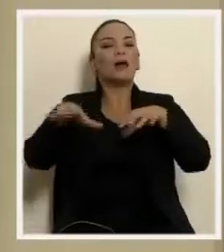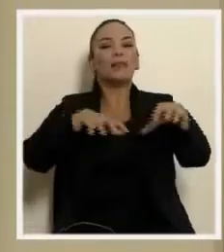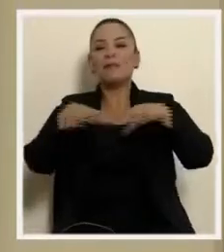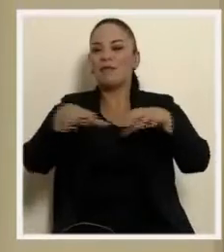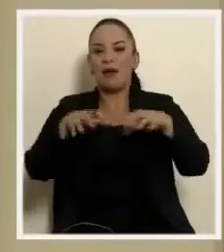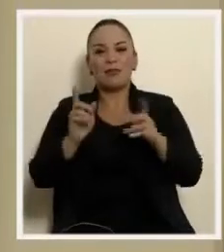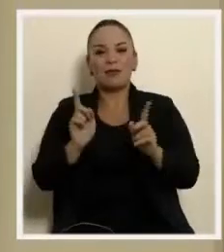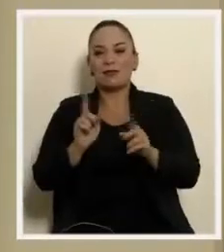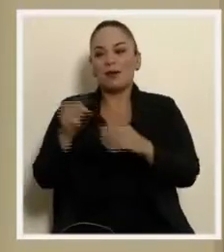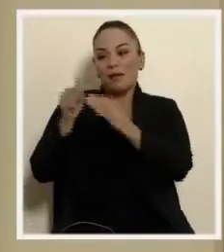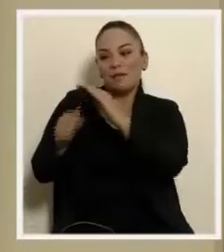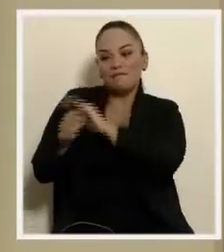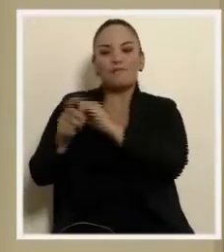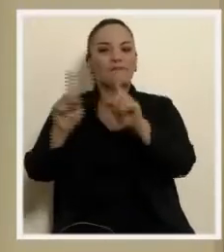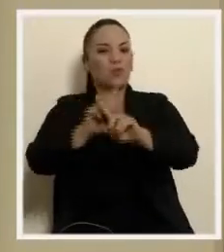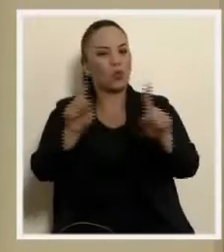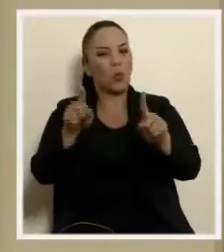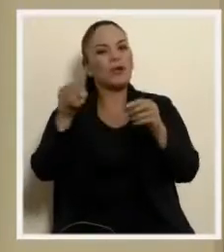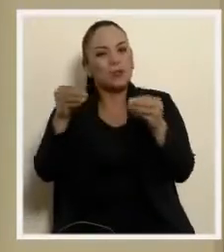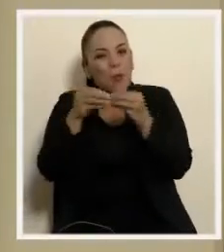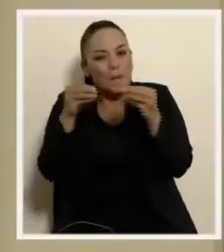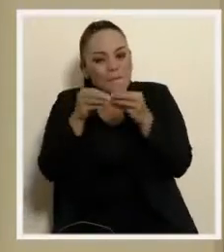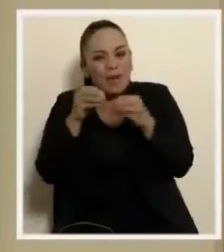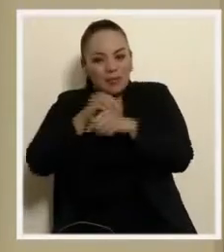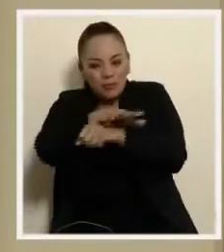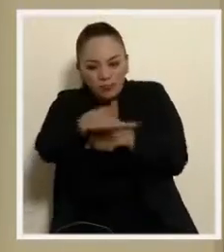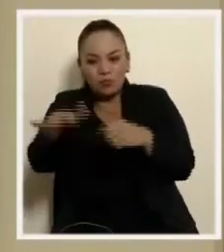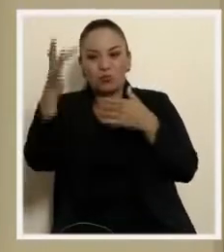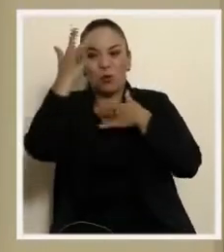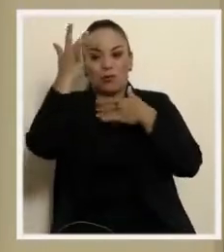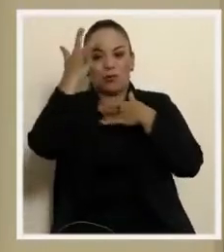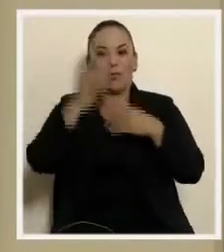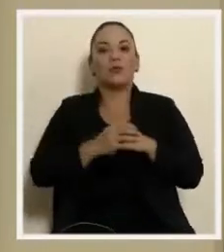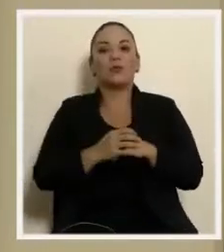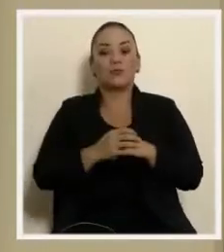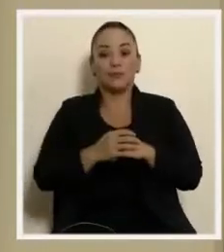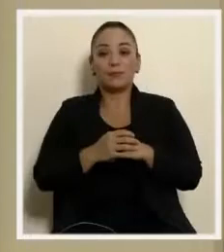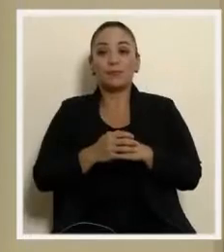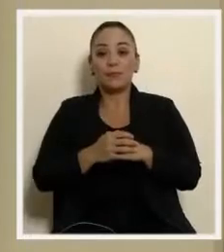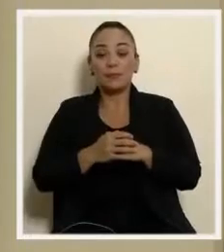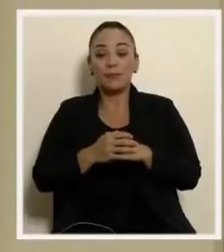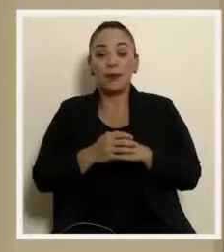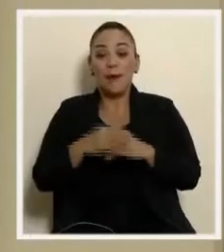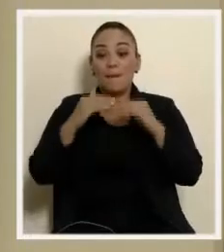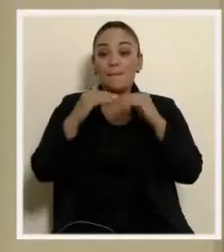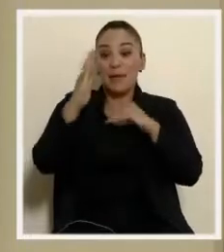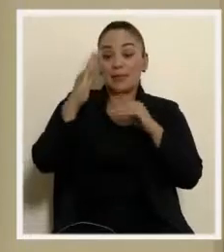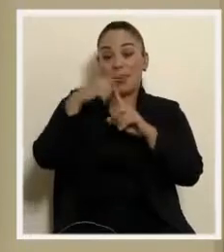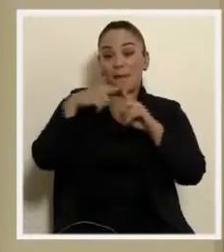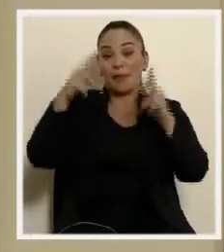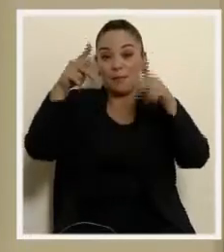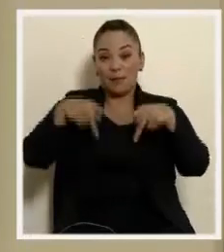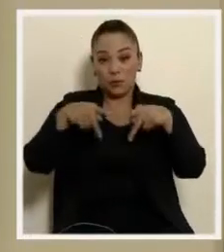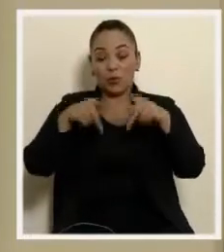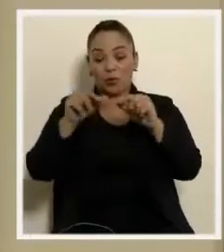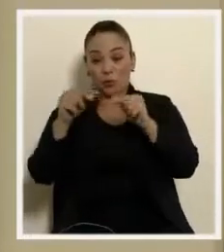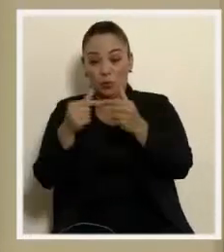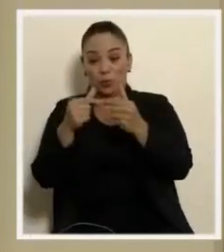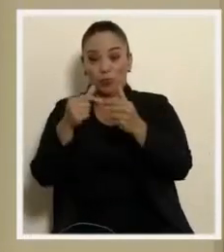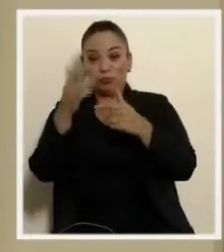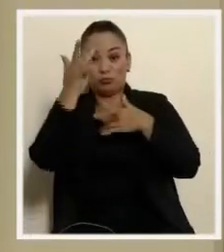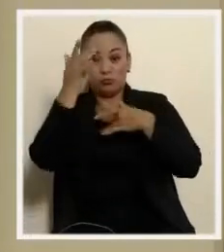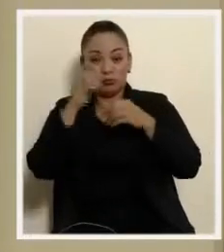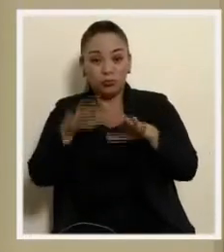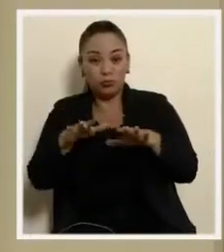causando mayor contagio. Más de la mitad de las personas que se contagian en actividades